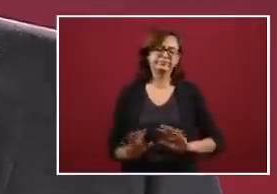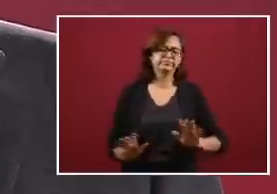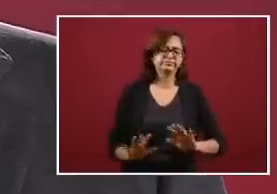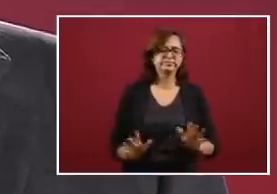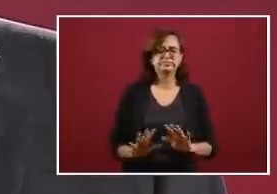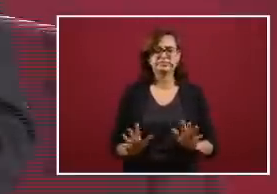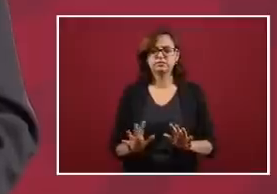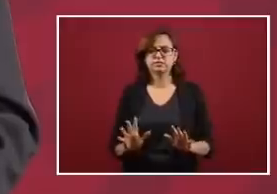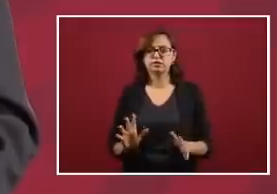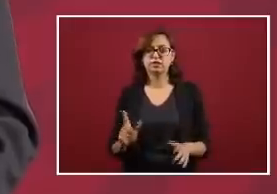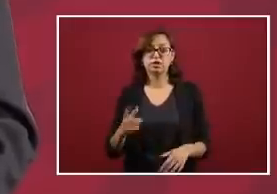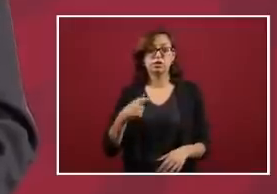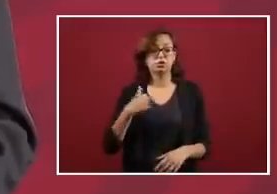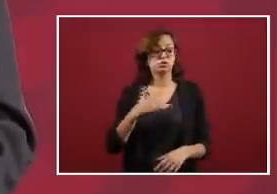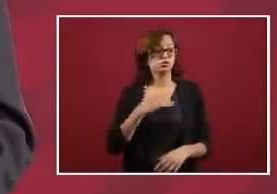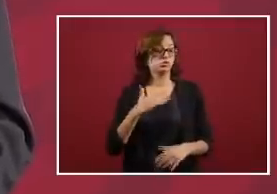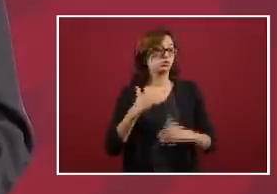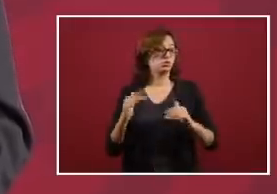no marearnos.